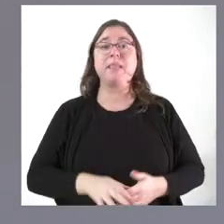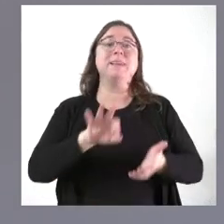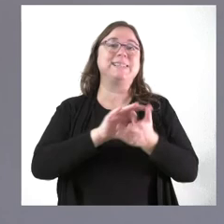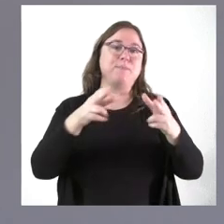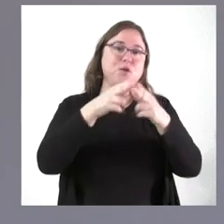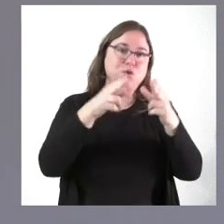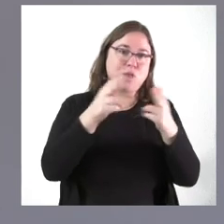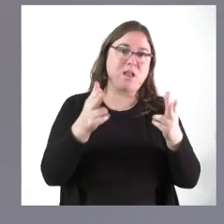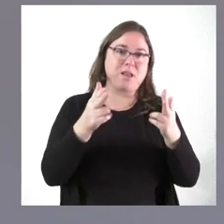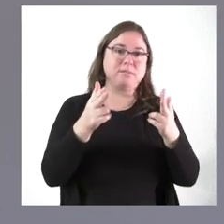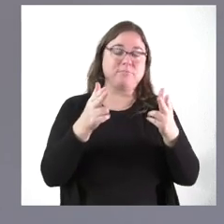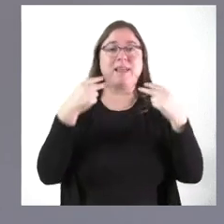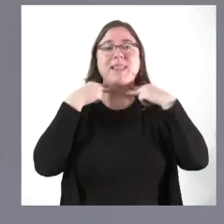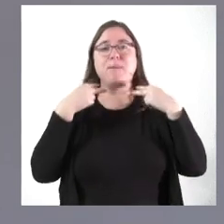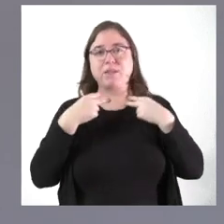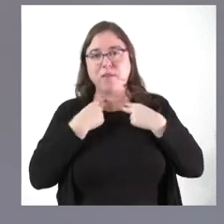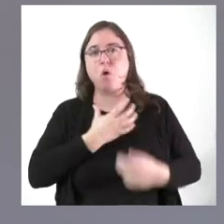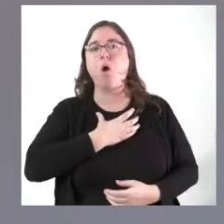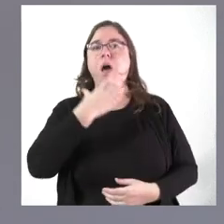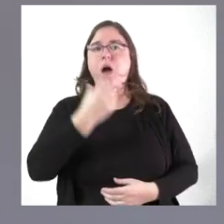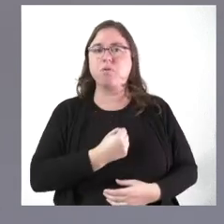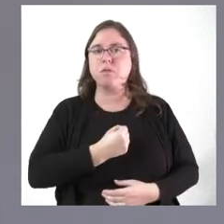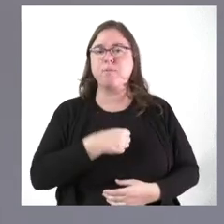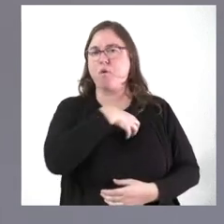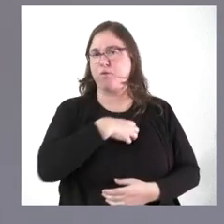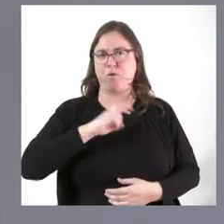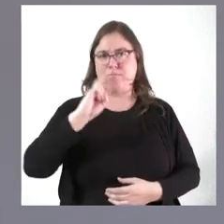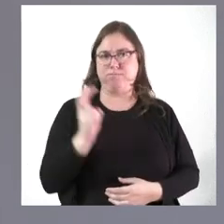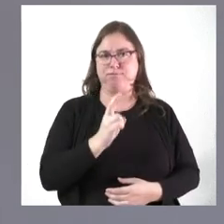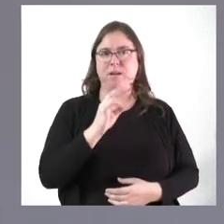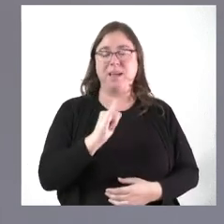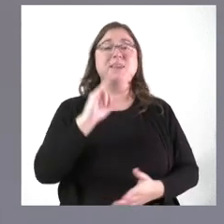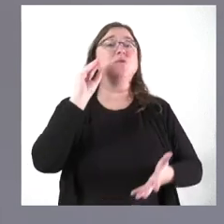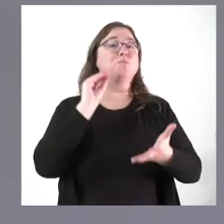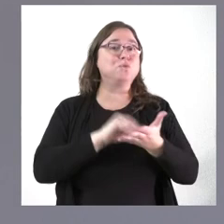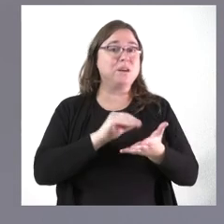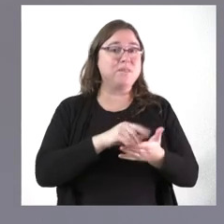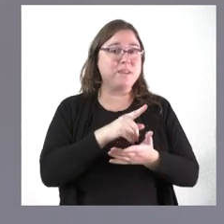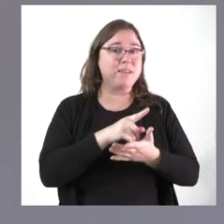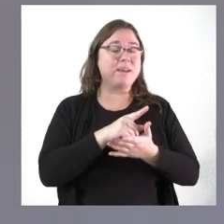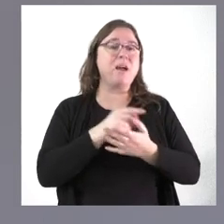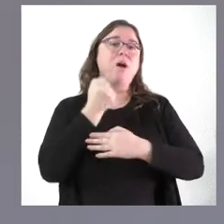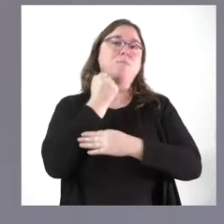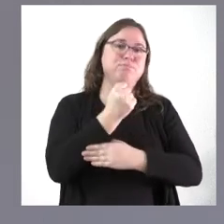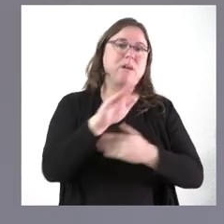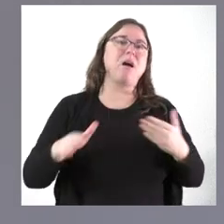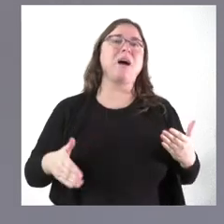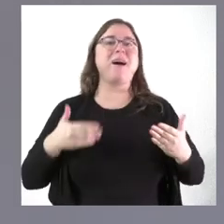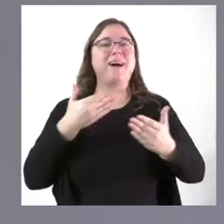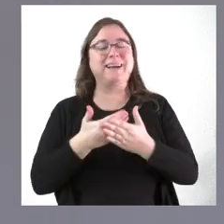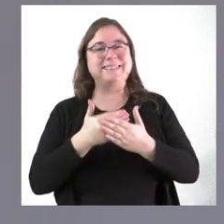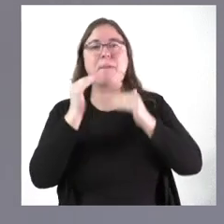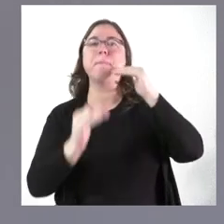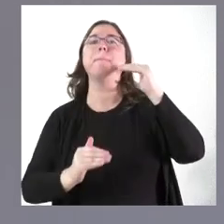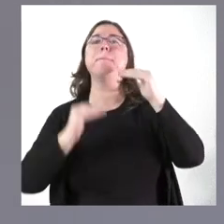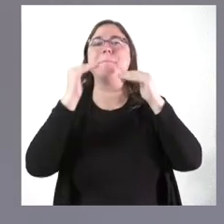las diputaciones los ayuntamientos tiene una serie de funciones que desempeñan muchas de ellas las refuerzan incluso por encima de